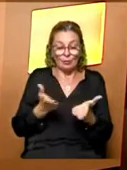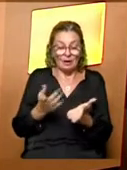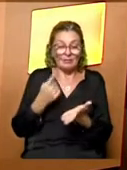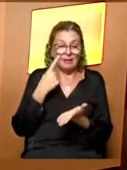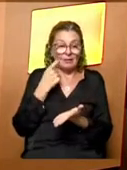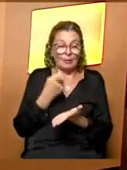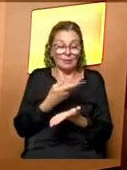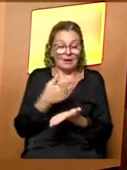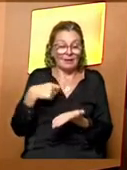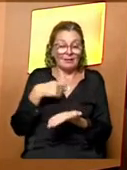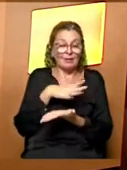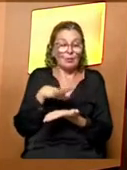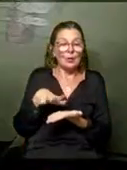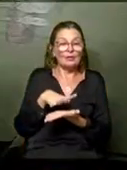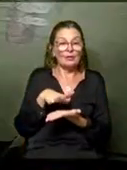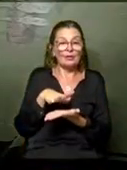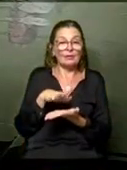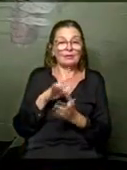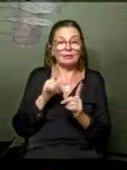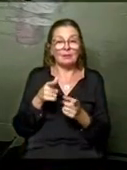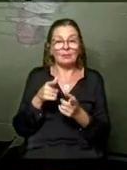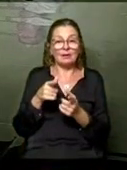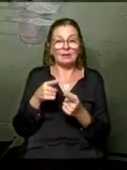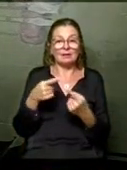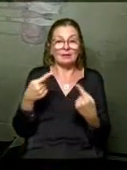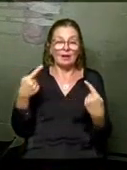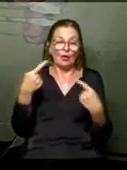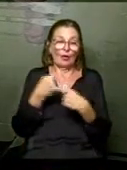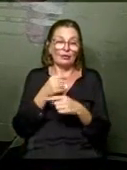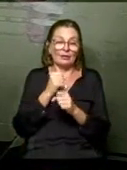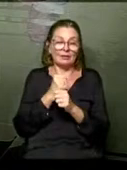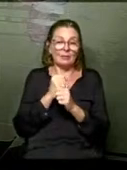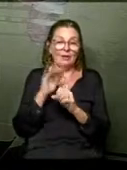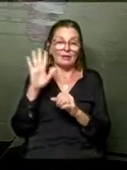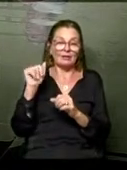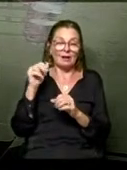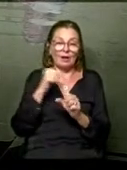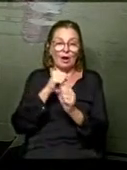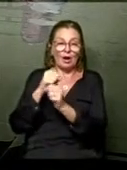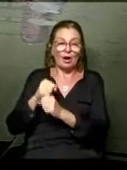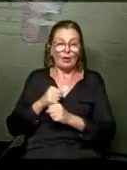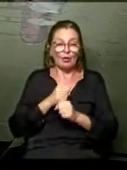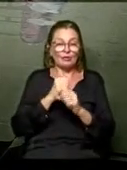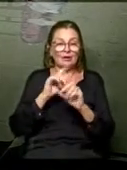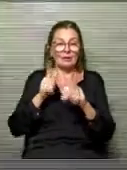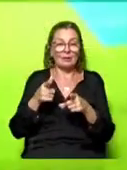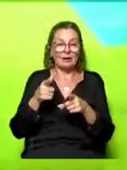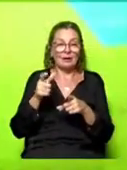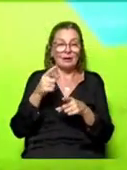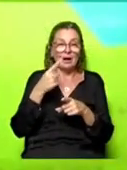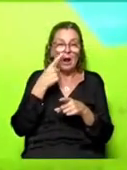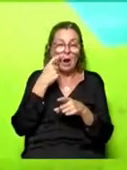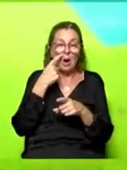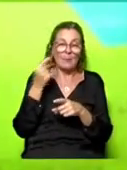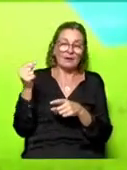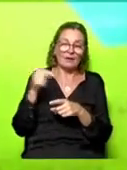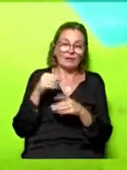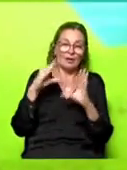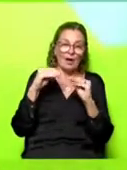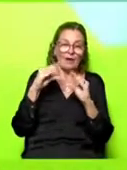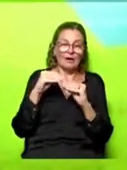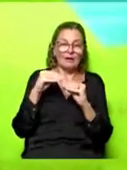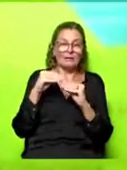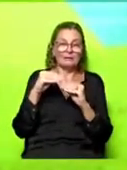estas situaciones y en combatirlas. Saludar a la olla popular, al vecino que se arrimó a hablar con